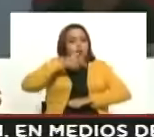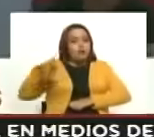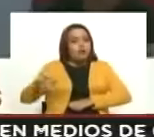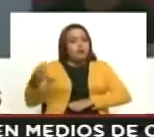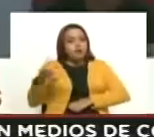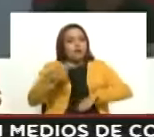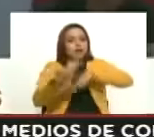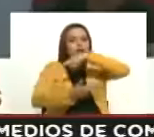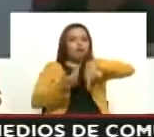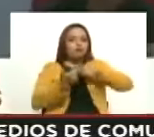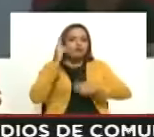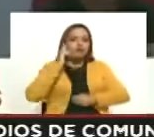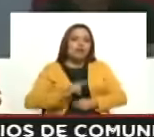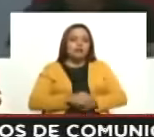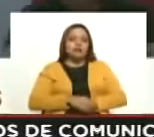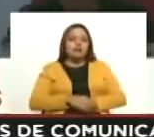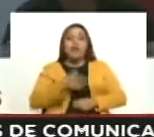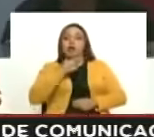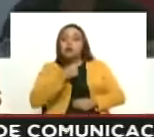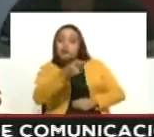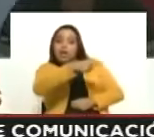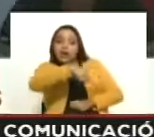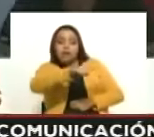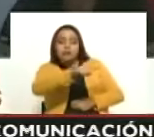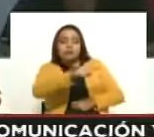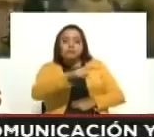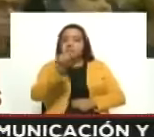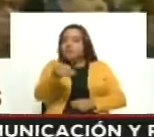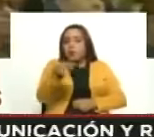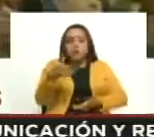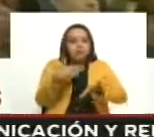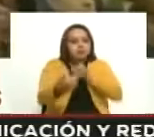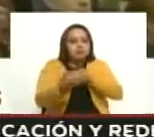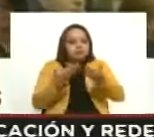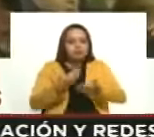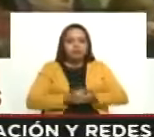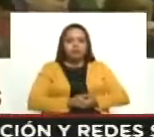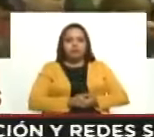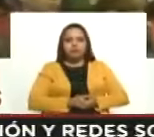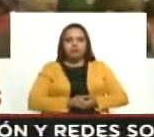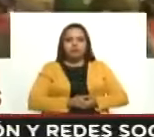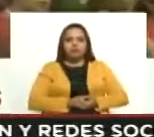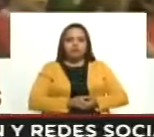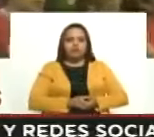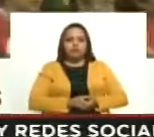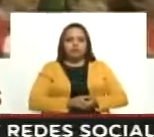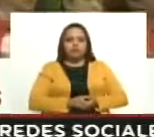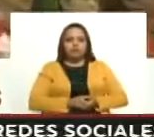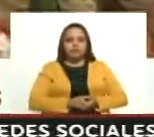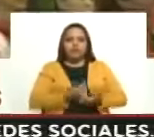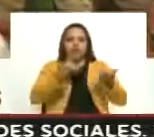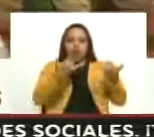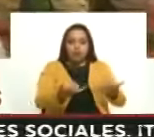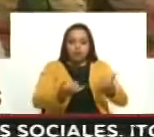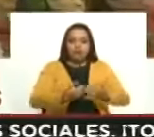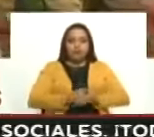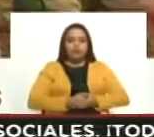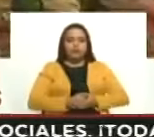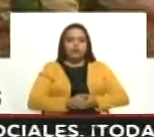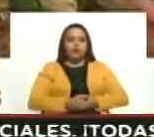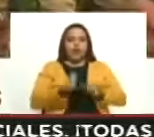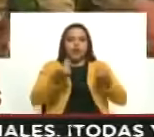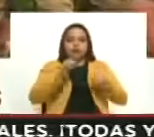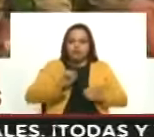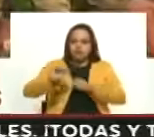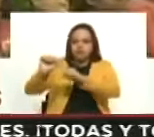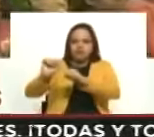revolución bolivariana. ¿Les guste a ellos o no les guste? Ahora, enfrentamos allá. ¿Cómo lo enfrentamos